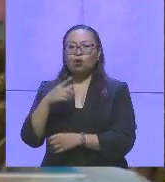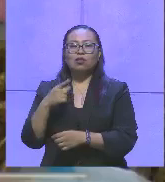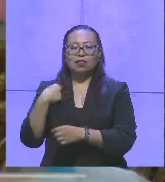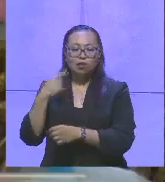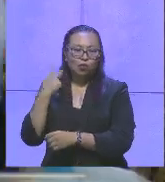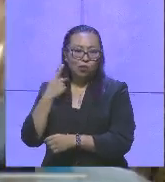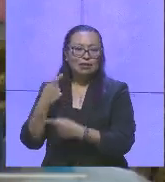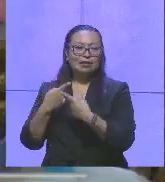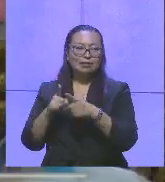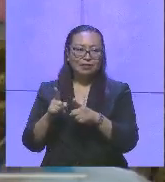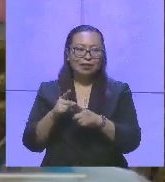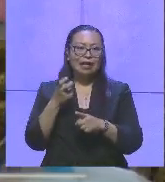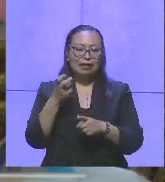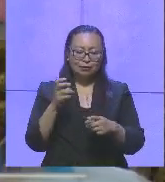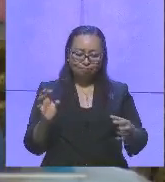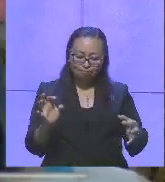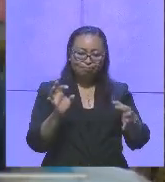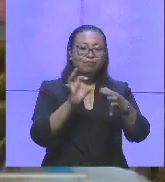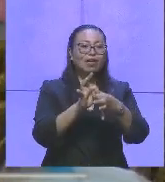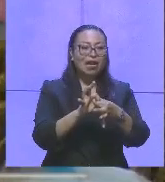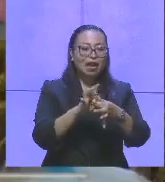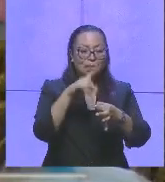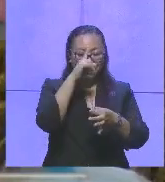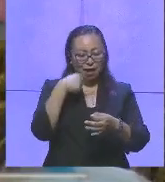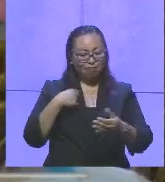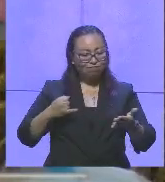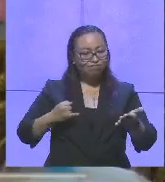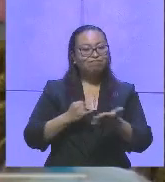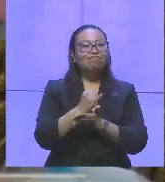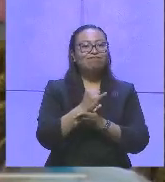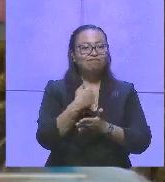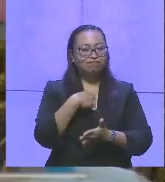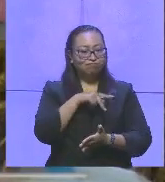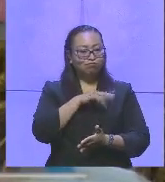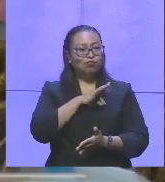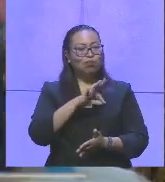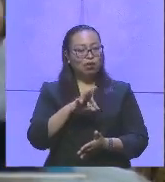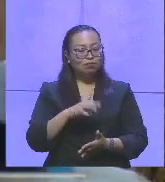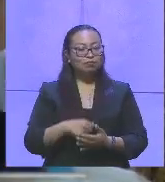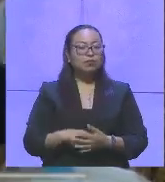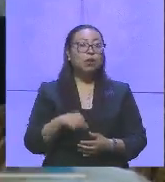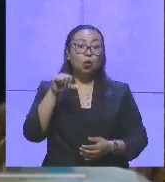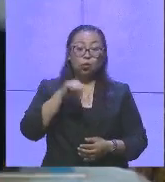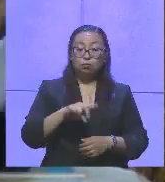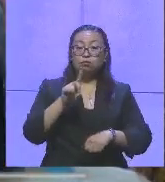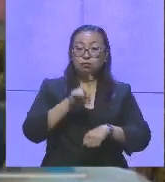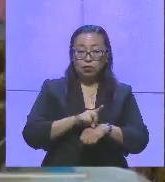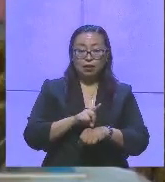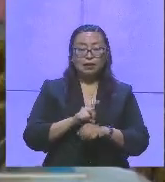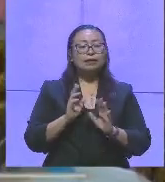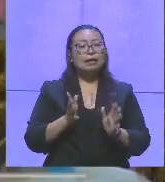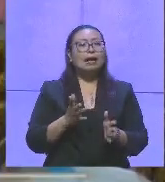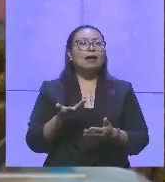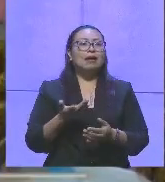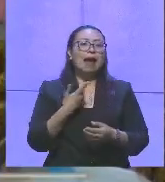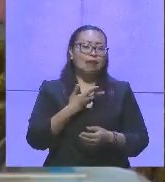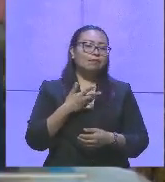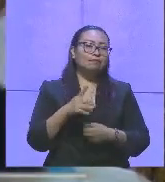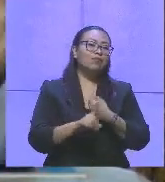abierta es sumamente enriquecedora para nosotros. Hoy que vivimos este momento tan complejo